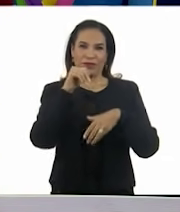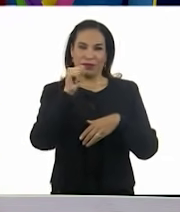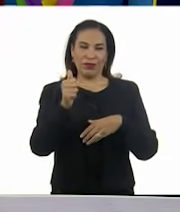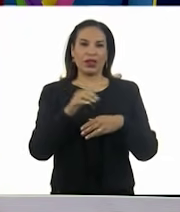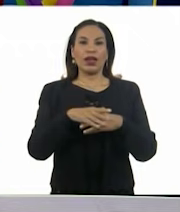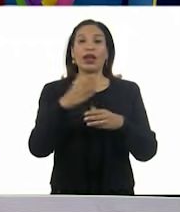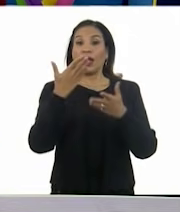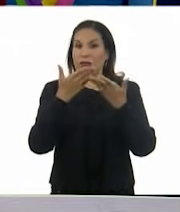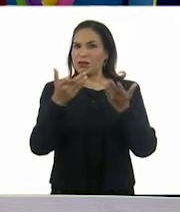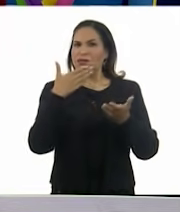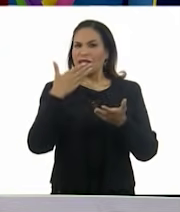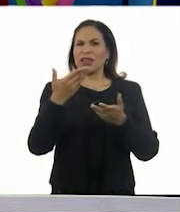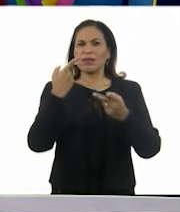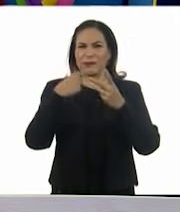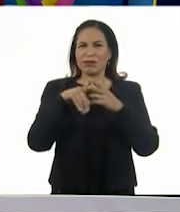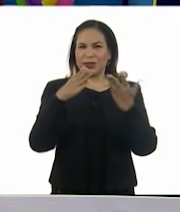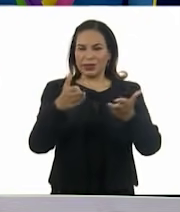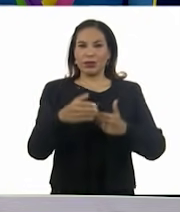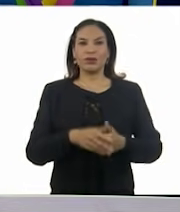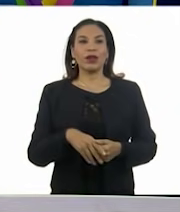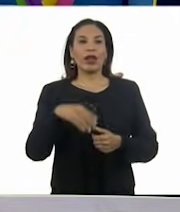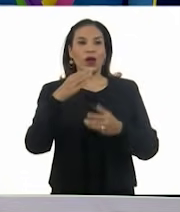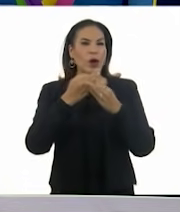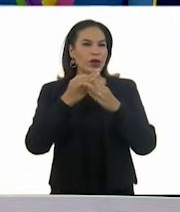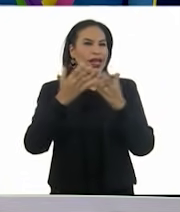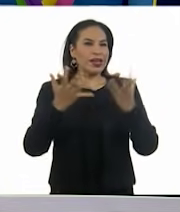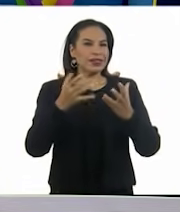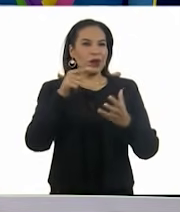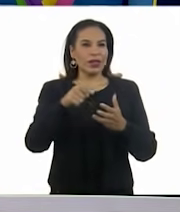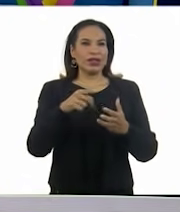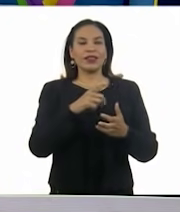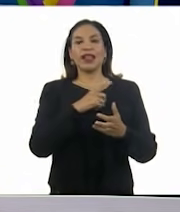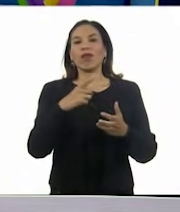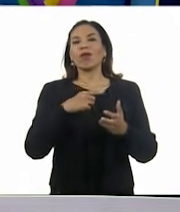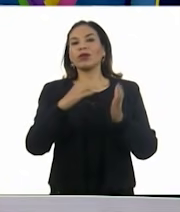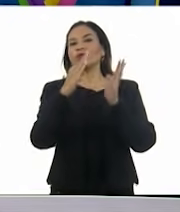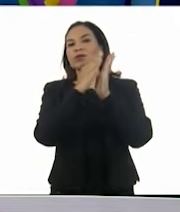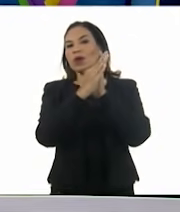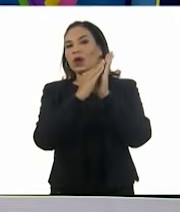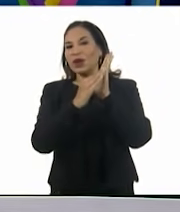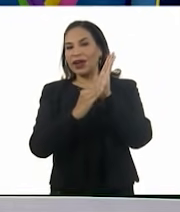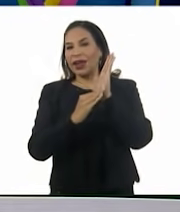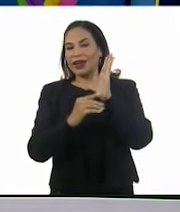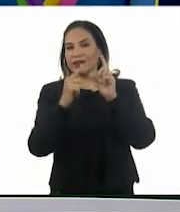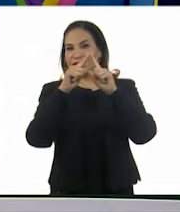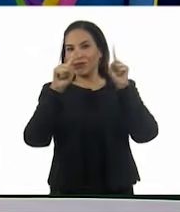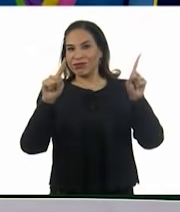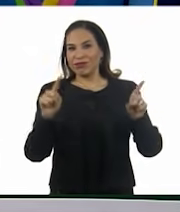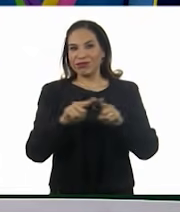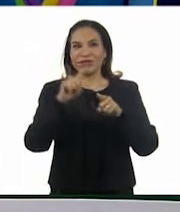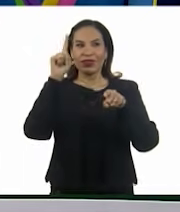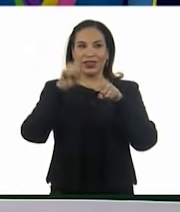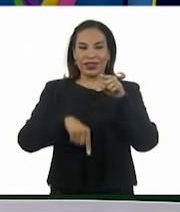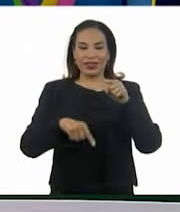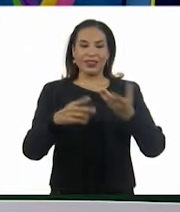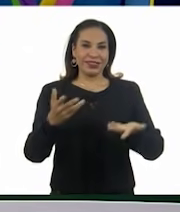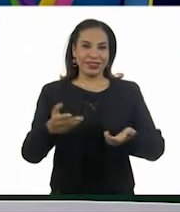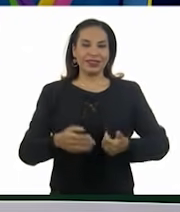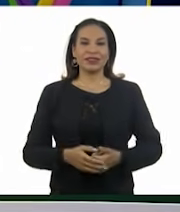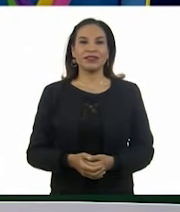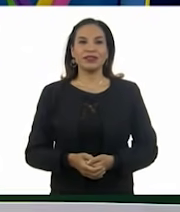¿qué te parece si empezamos? Empezamos, estoy listo. Vamos a hacerlo aquí, voy a tener que borrar un poquito esto, vamos a quitar este, claro.